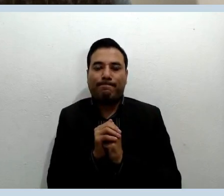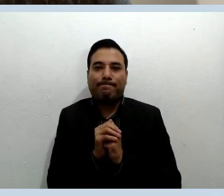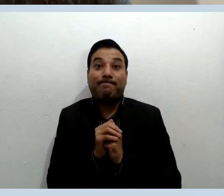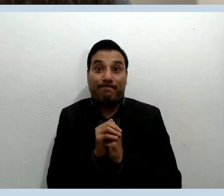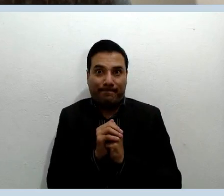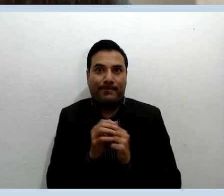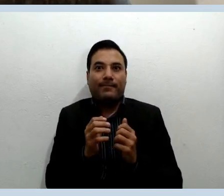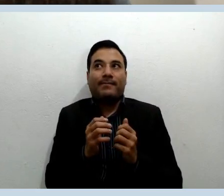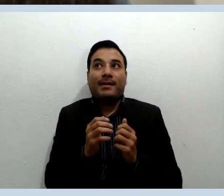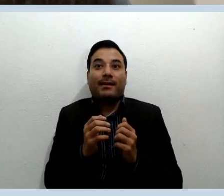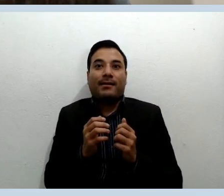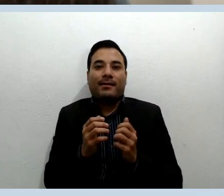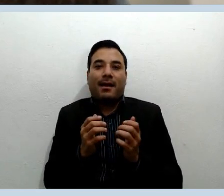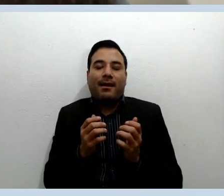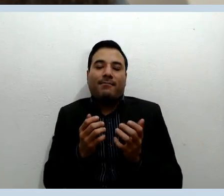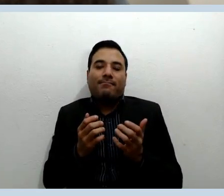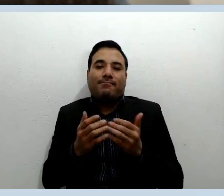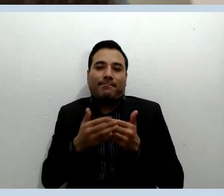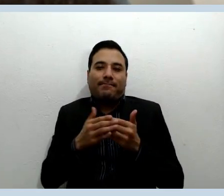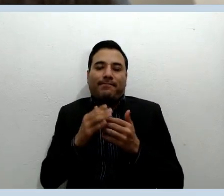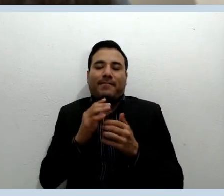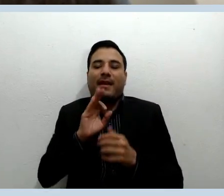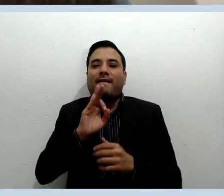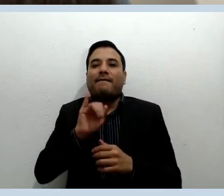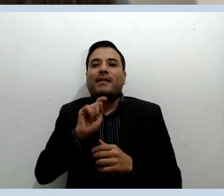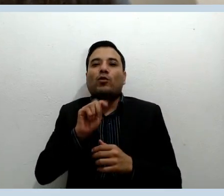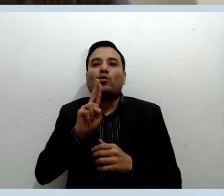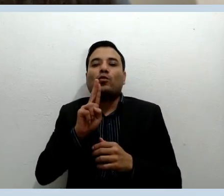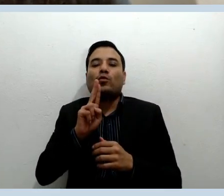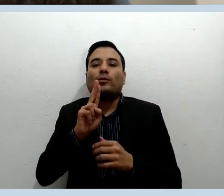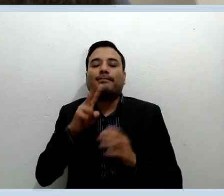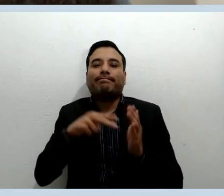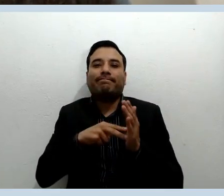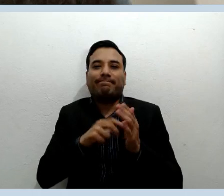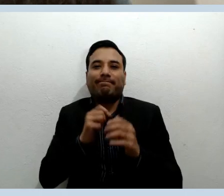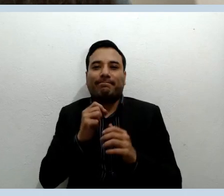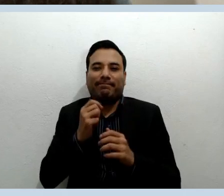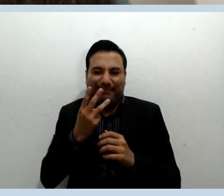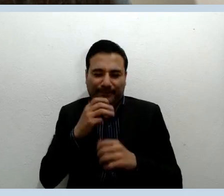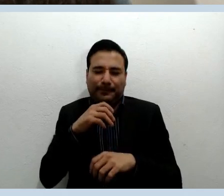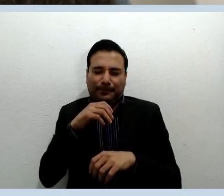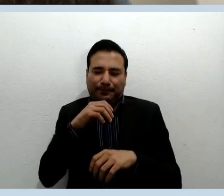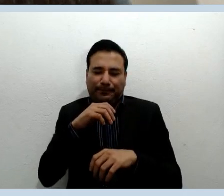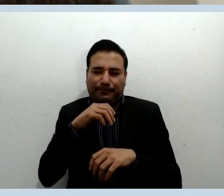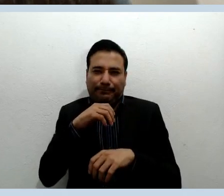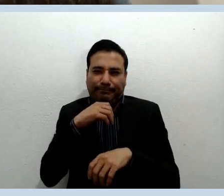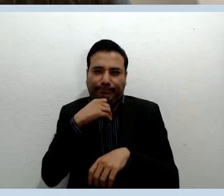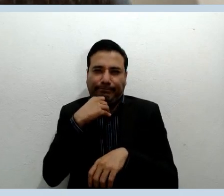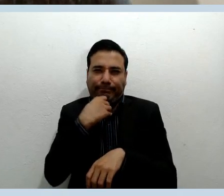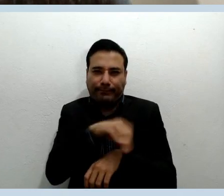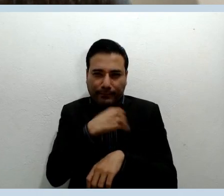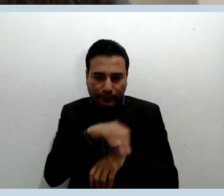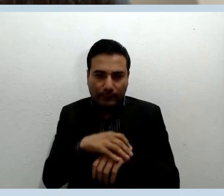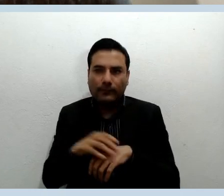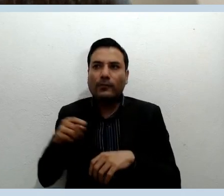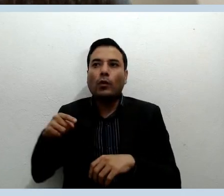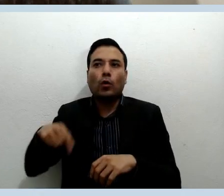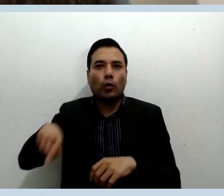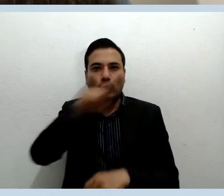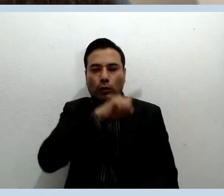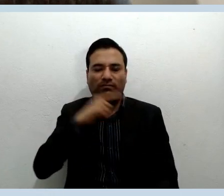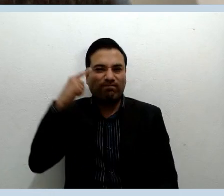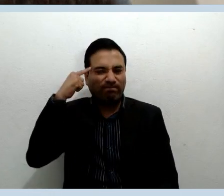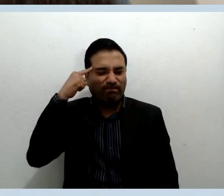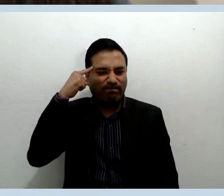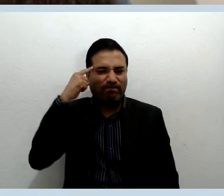2023 temporalmente y dentro de toda esa ternura y el manifiesto pues decidimos de nuevo que era